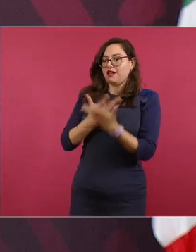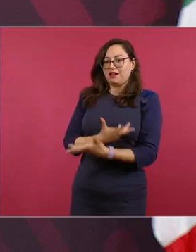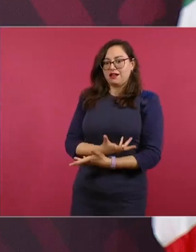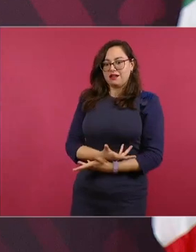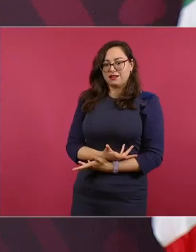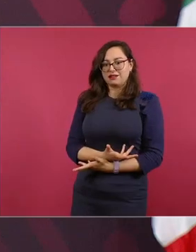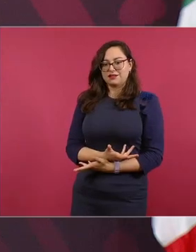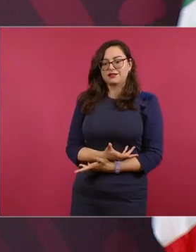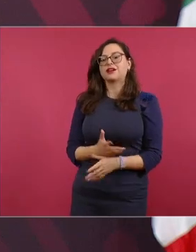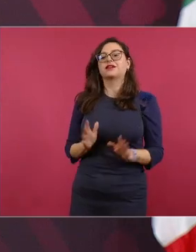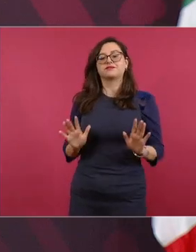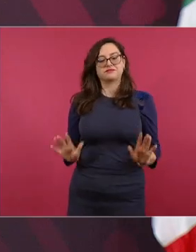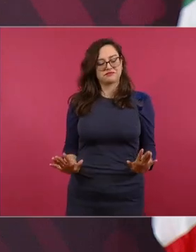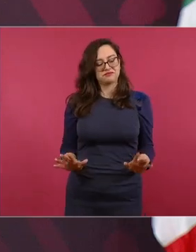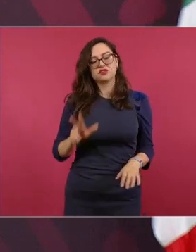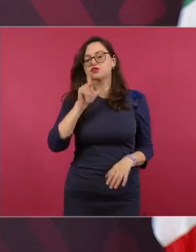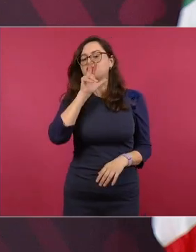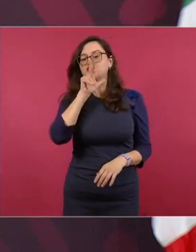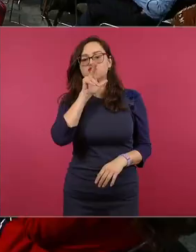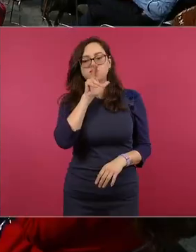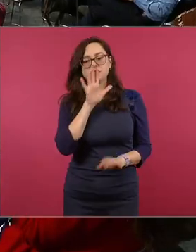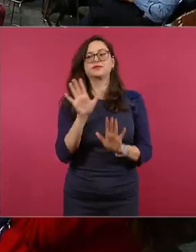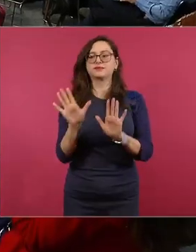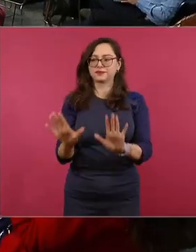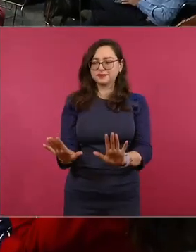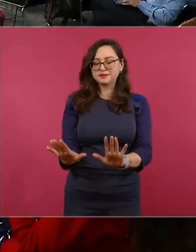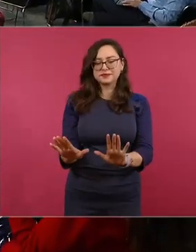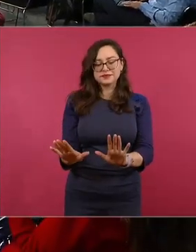se aumentó el subsidio